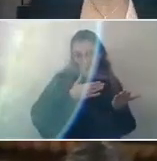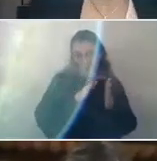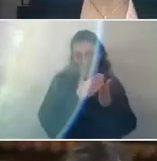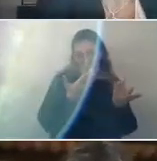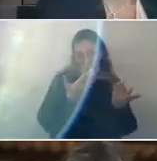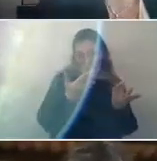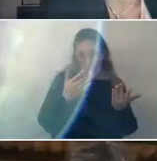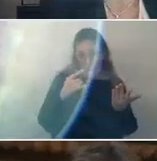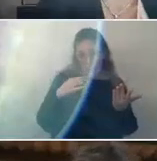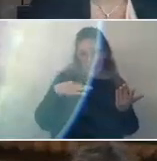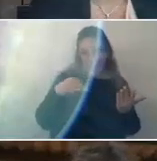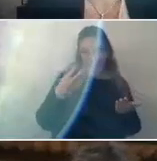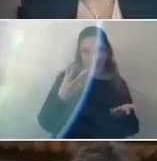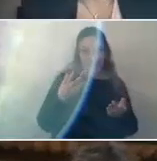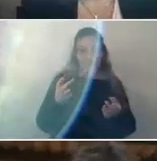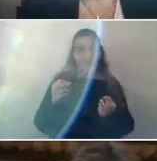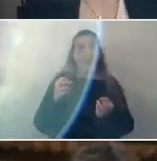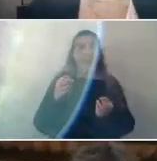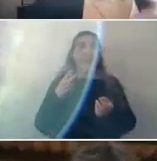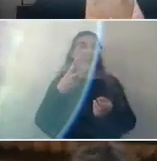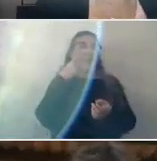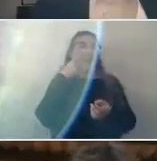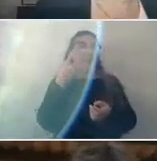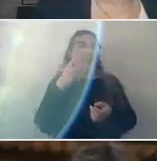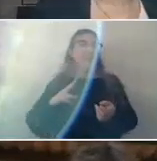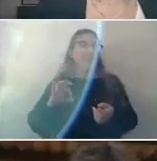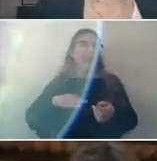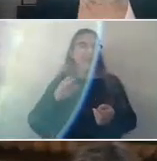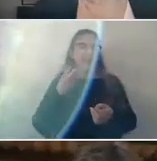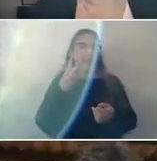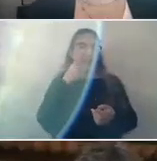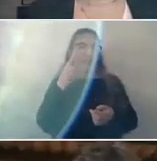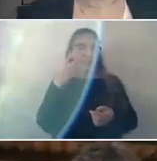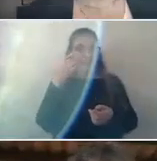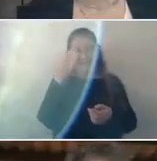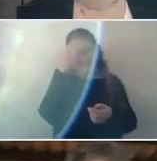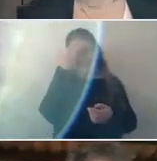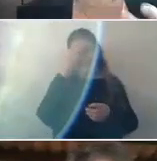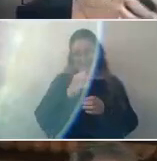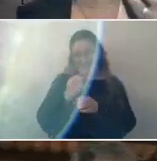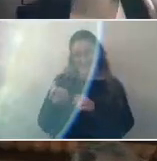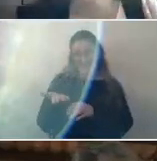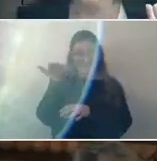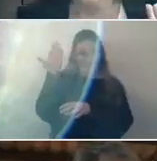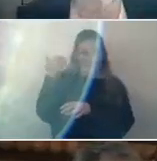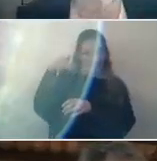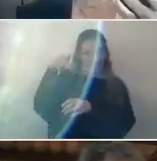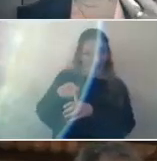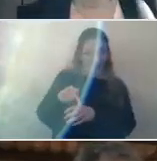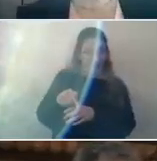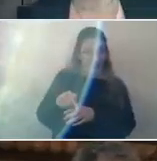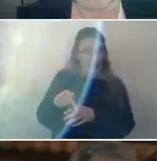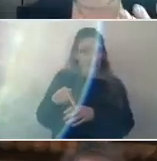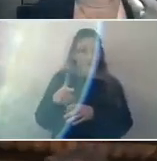del 2015 a la fecha y anterior a esto anterior a este código que permite que es